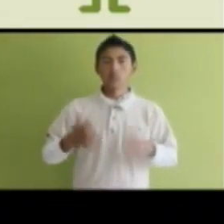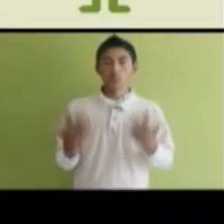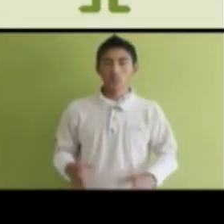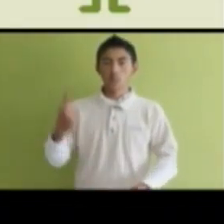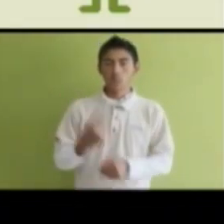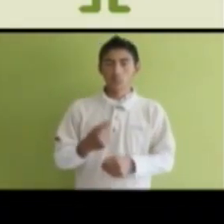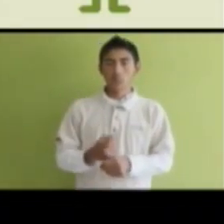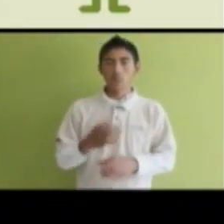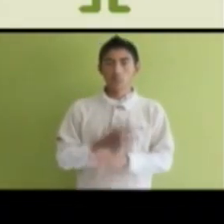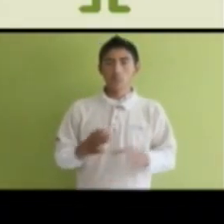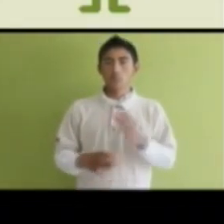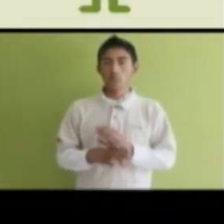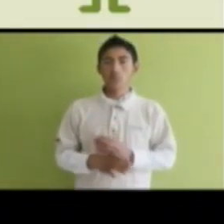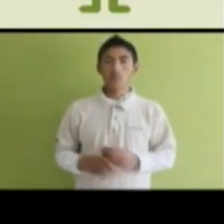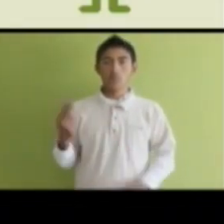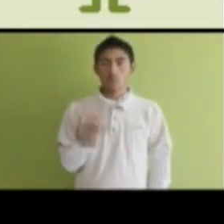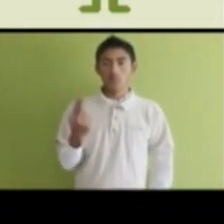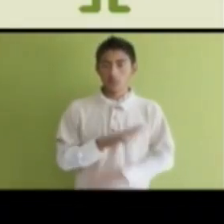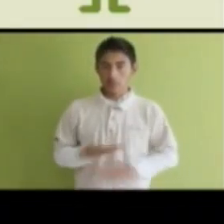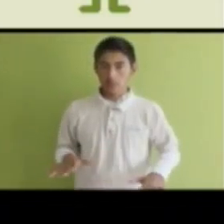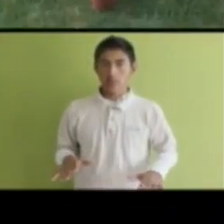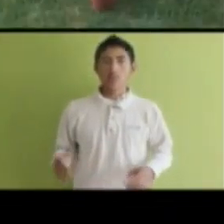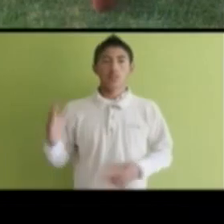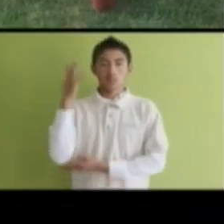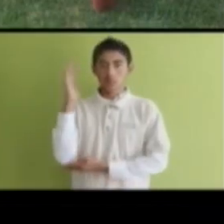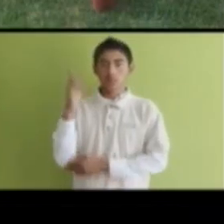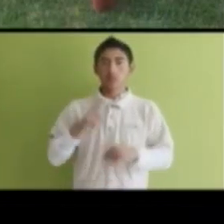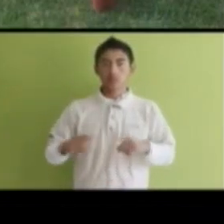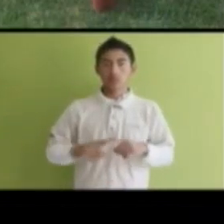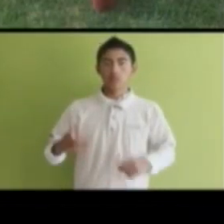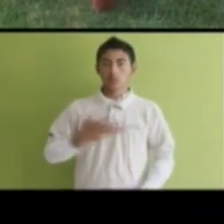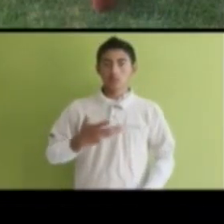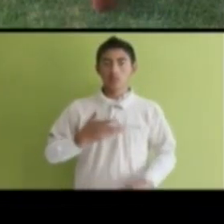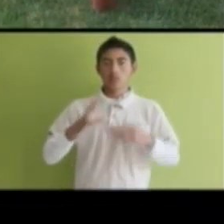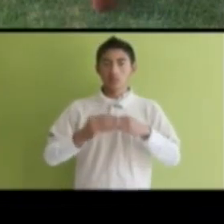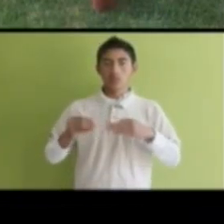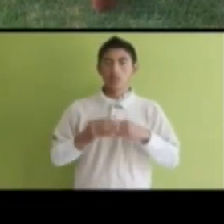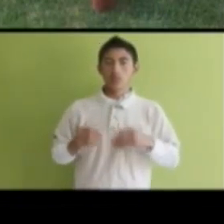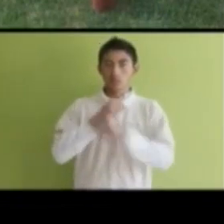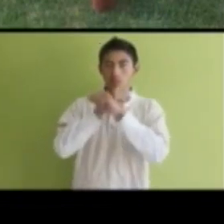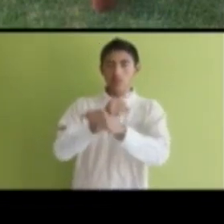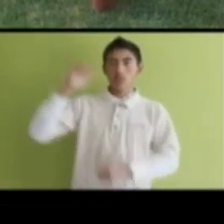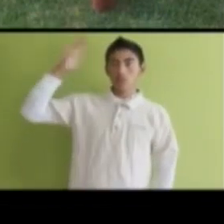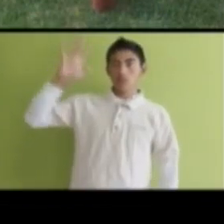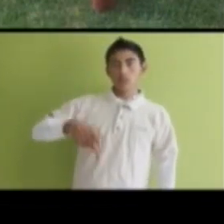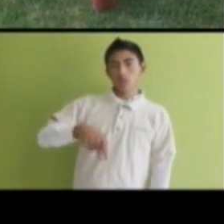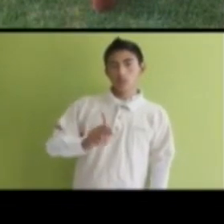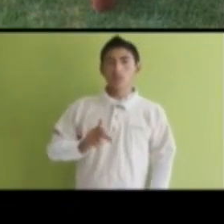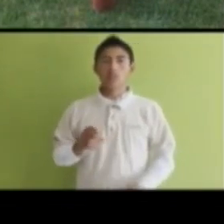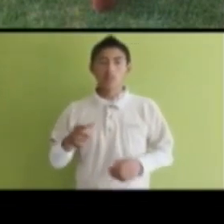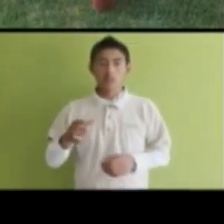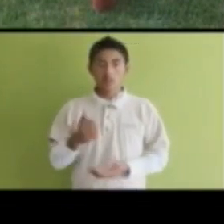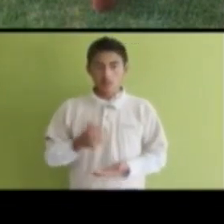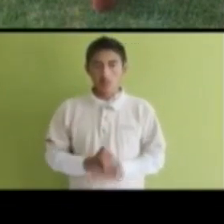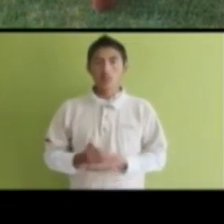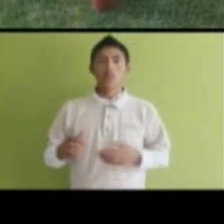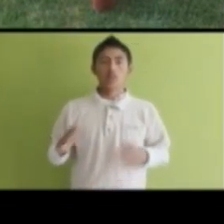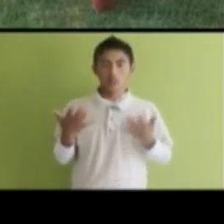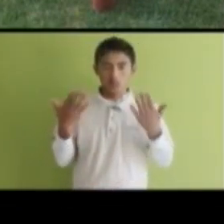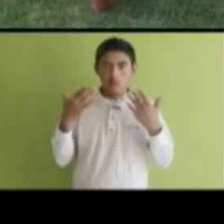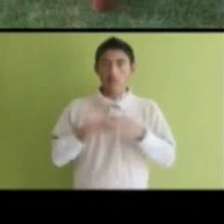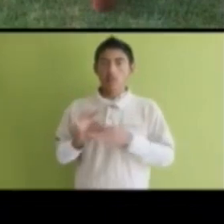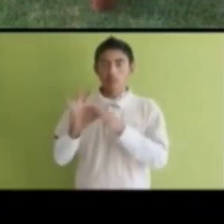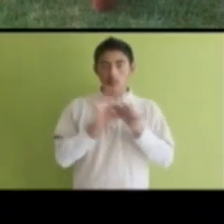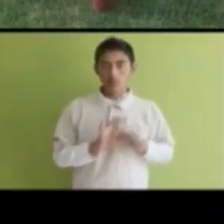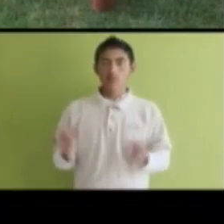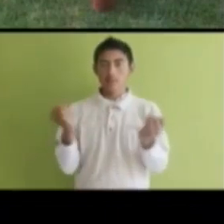empezar, asegúrate de tener todo lo necesario a la mano. Árbol, puede ser frutal o de sombra. Solo asegúrate